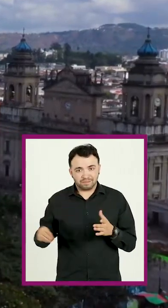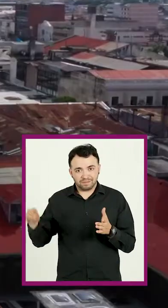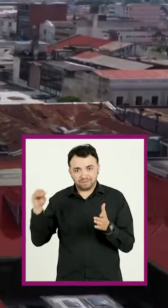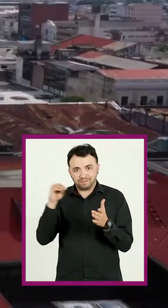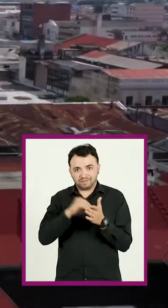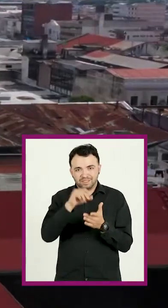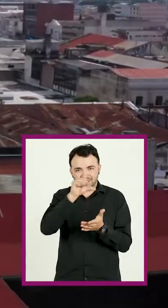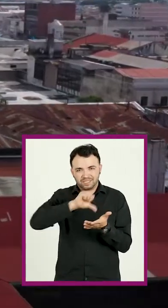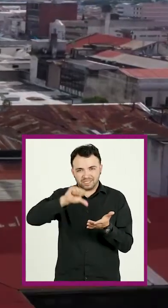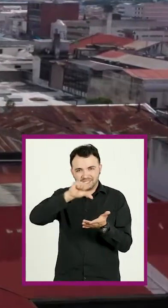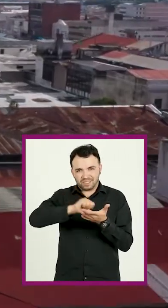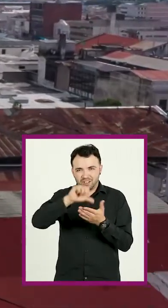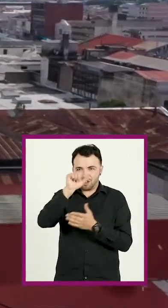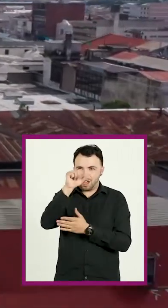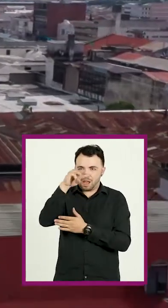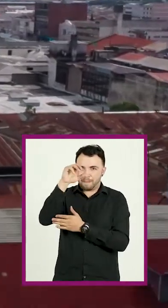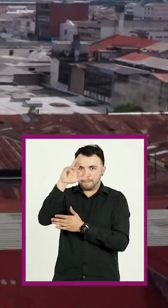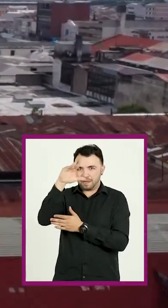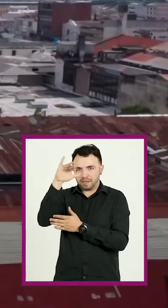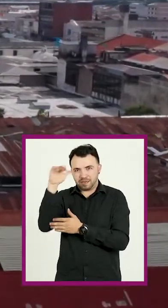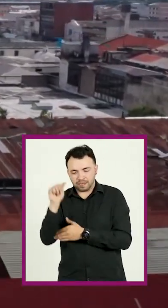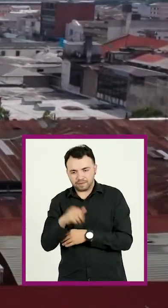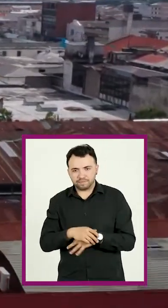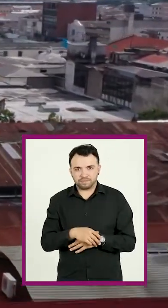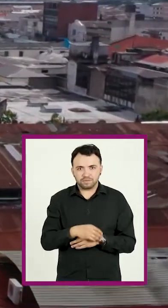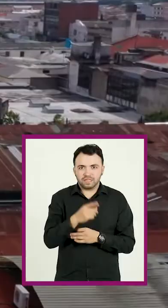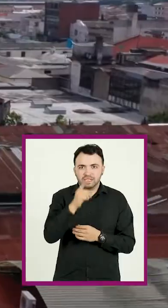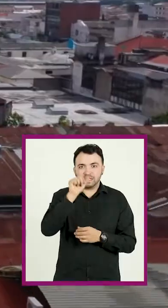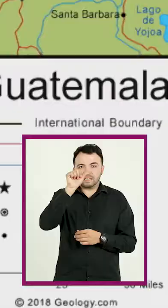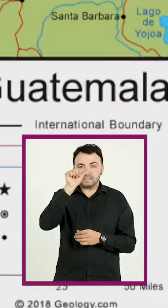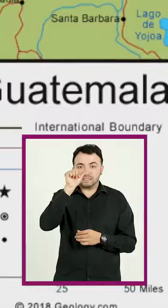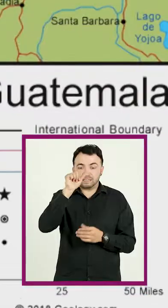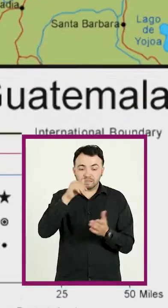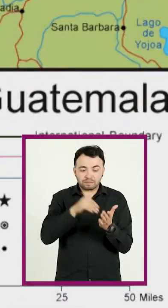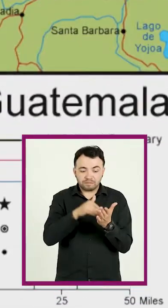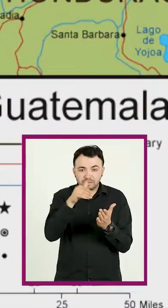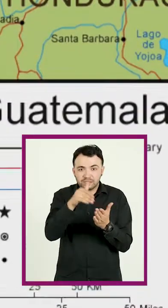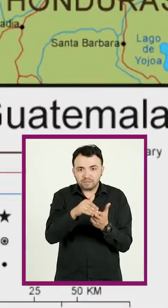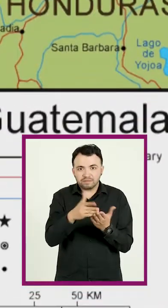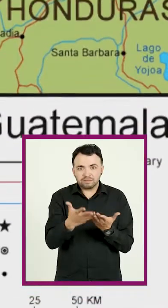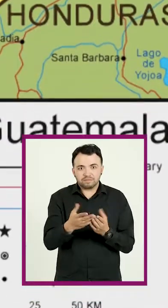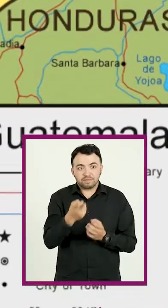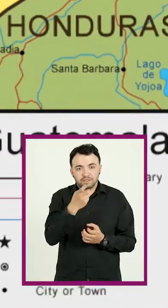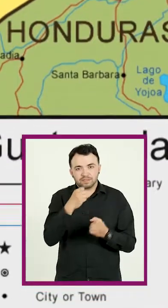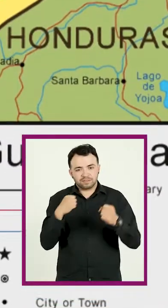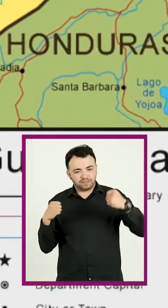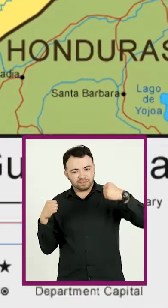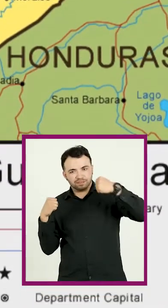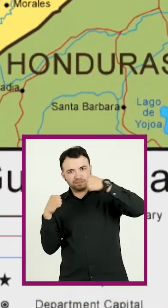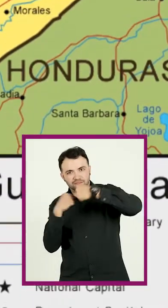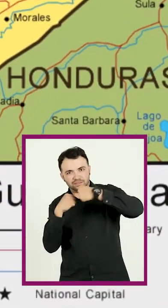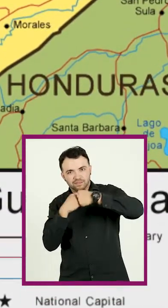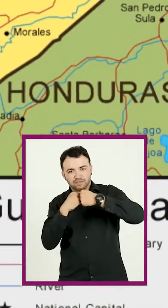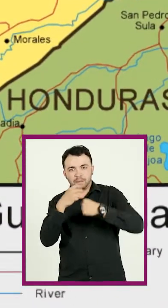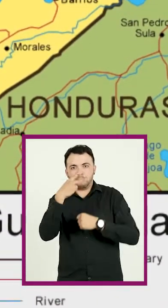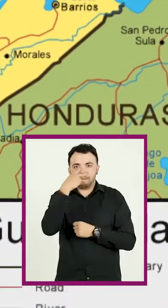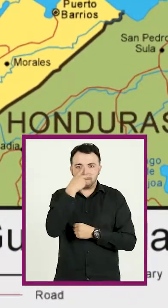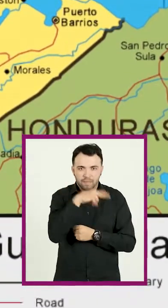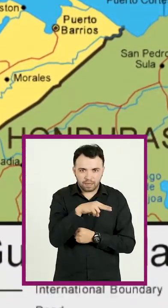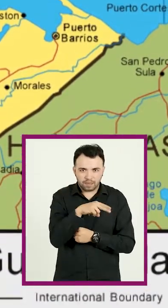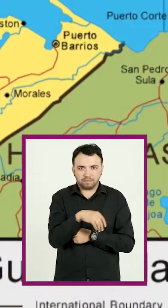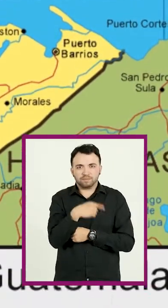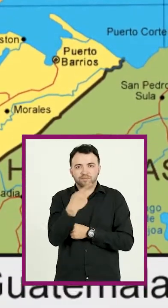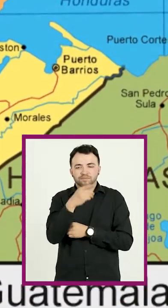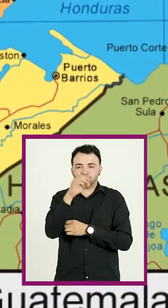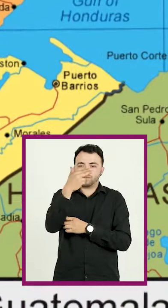habitantes. Tiene una extensión de 109,000 kilómetros cuadrados y colinda con México, Honduras y El Salvador,